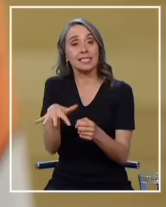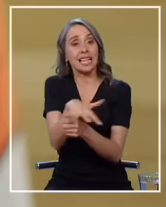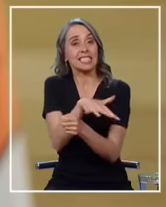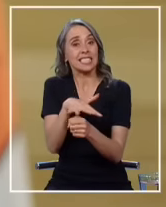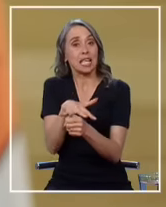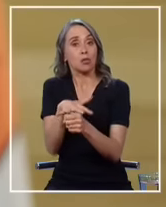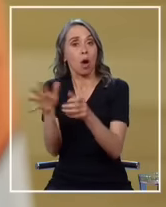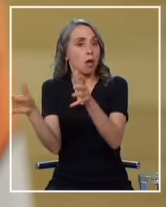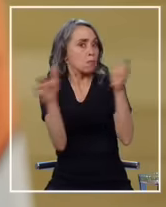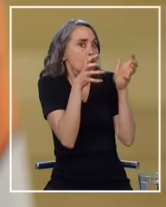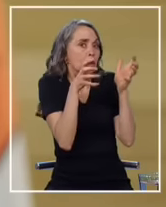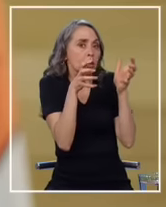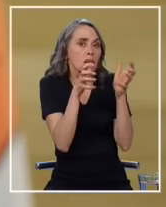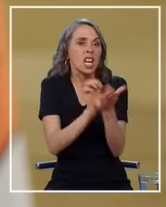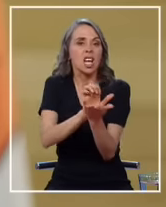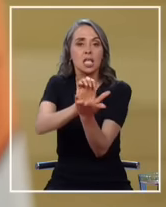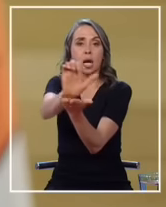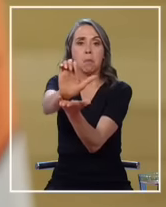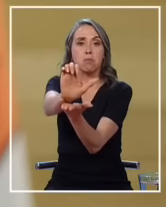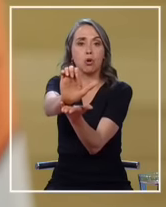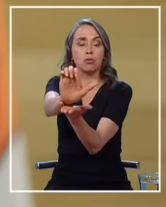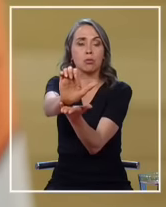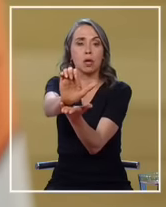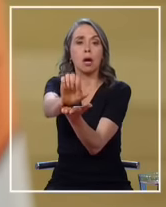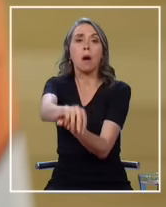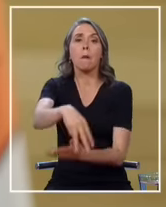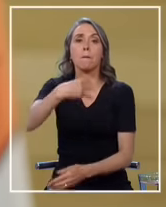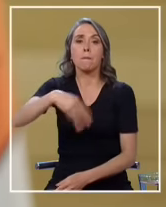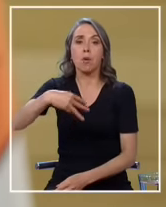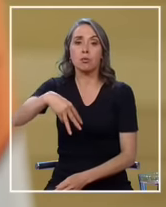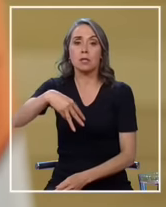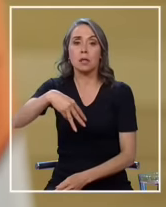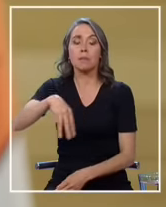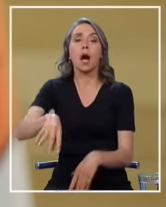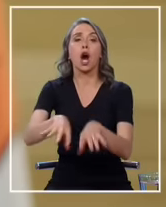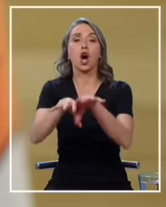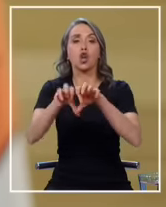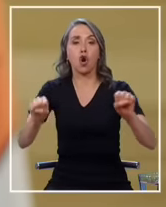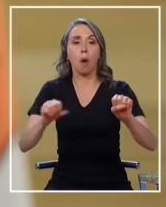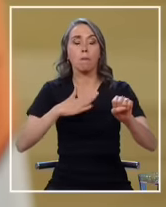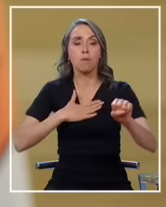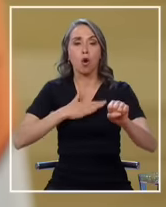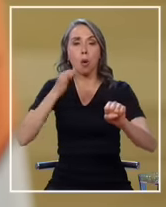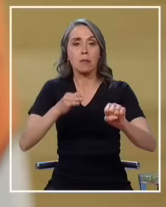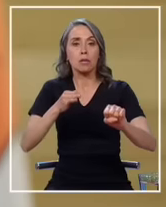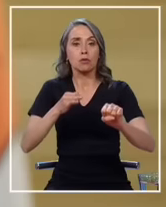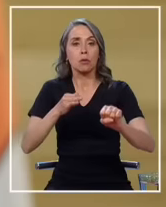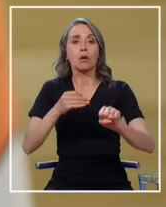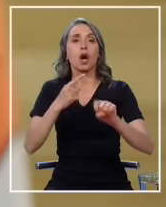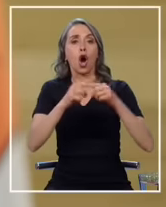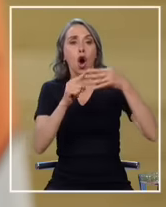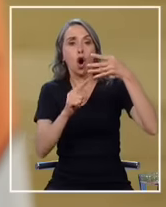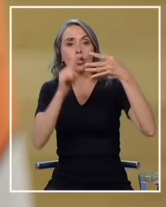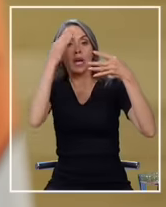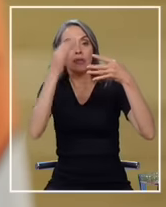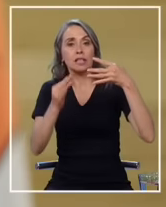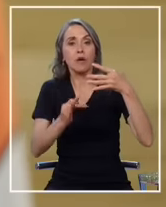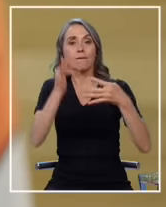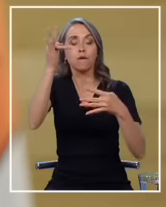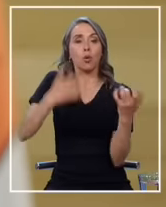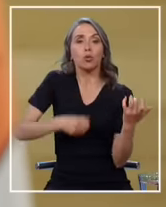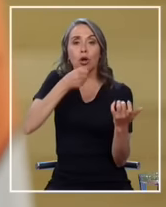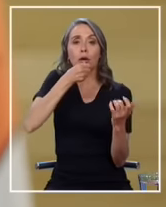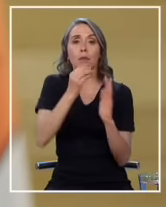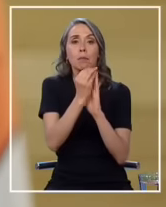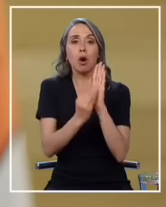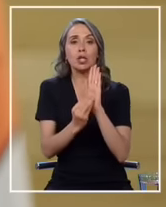situaciones son totalmente reprochables y como municipio mantenemos nuestro compromiso y también hemos determinado distintas medidas en los futuros eventos,